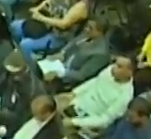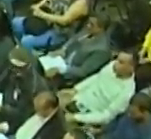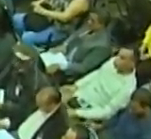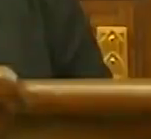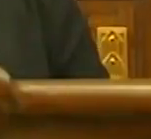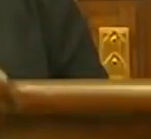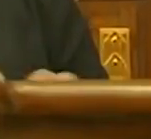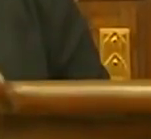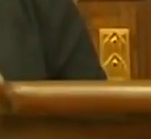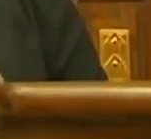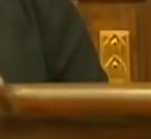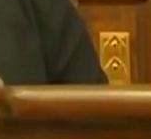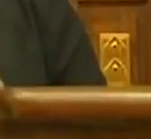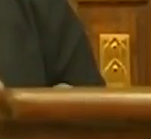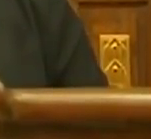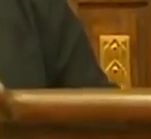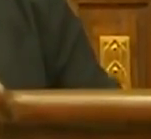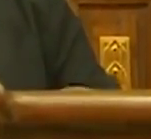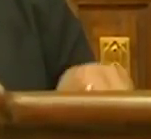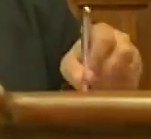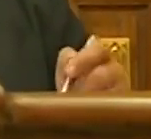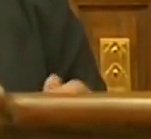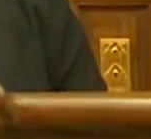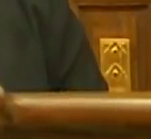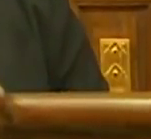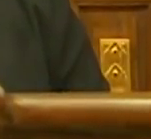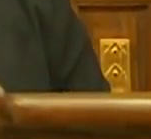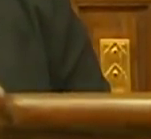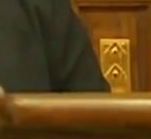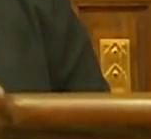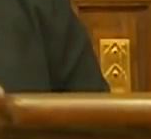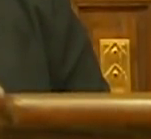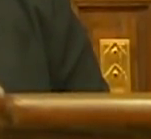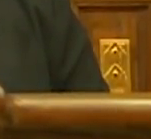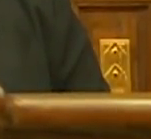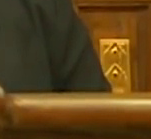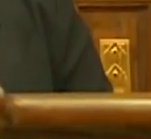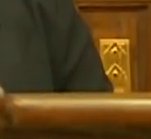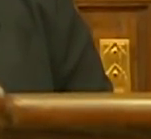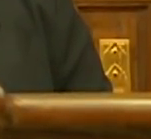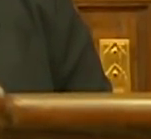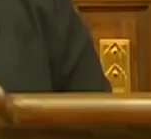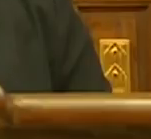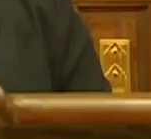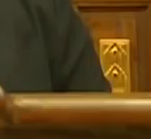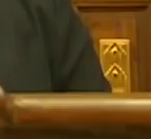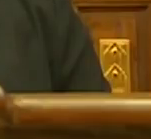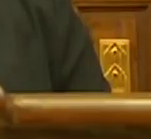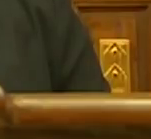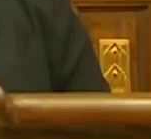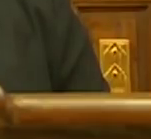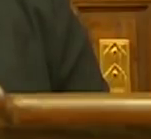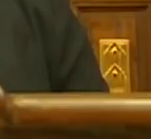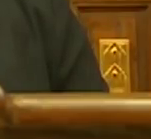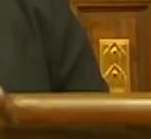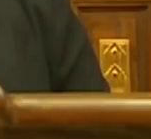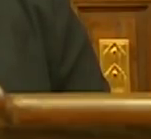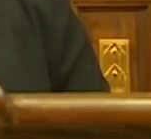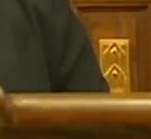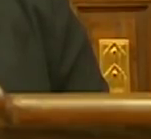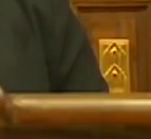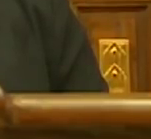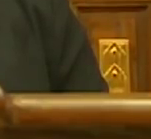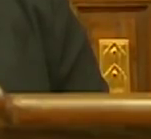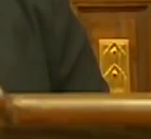Agravante por motivos de odio e intolerancia, artículo 21. Será considerado como un agravante